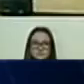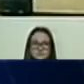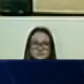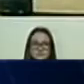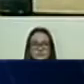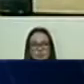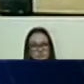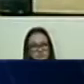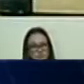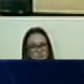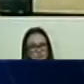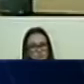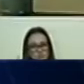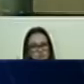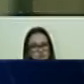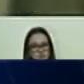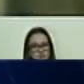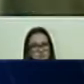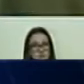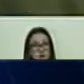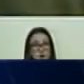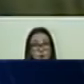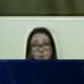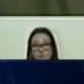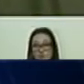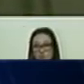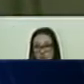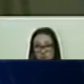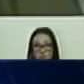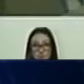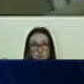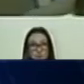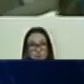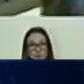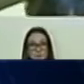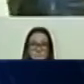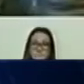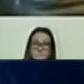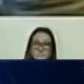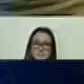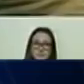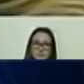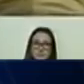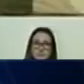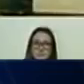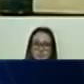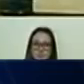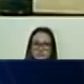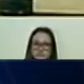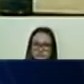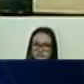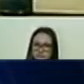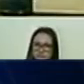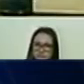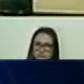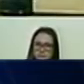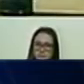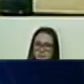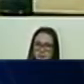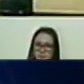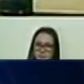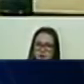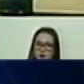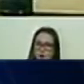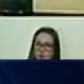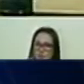para lograr el equilibrio del mercado petrolero, que fueron las cuotas que la OPEC, junto a los países productores